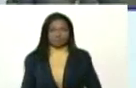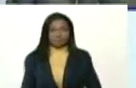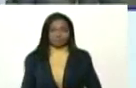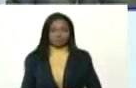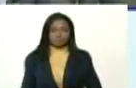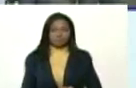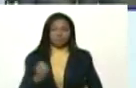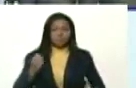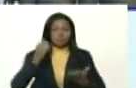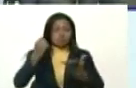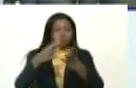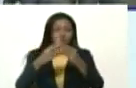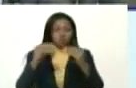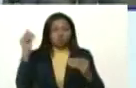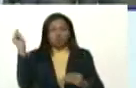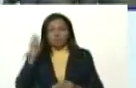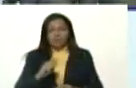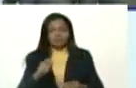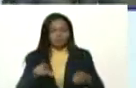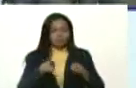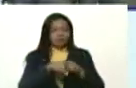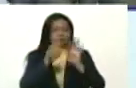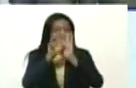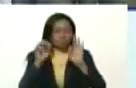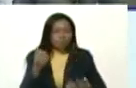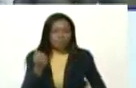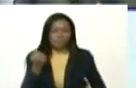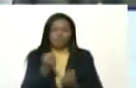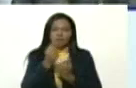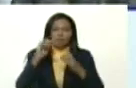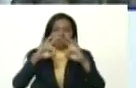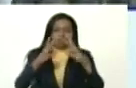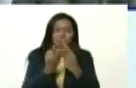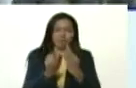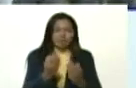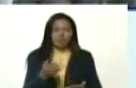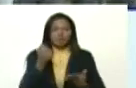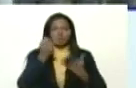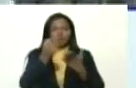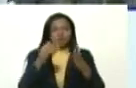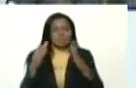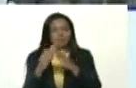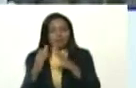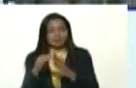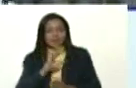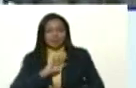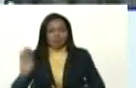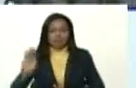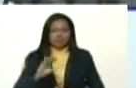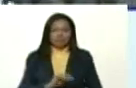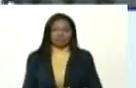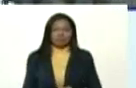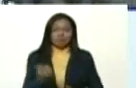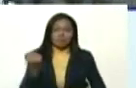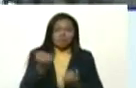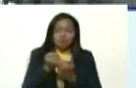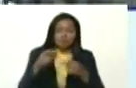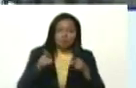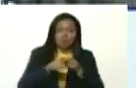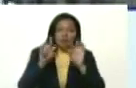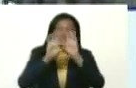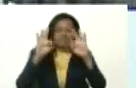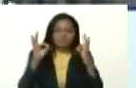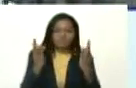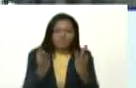con los bonos mensuales, si apoyamos a la familia con el bono de hogares de la patria, si apoyamos a la familia